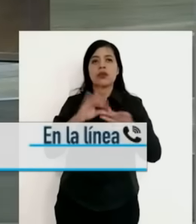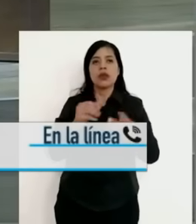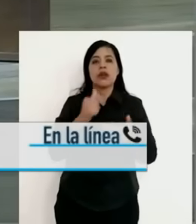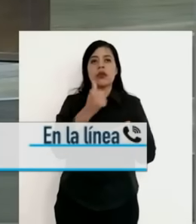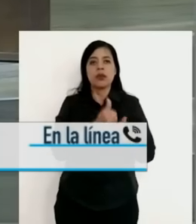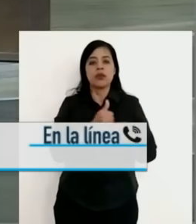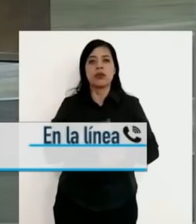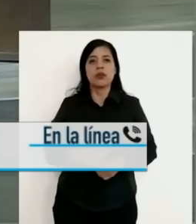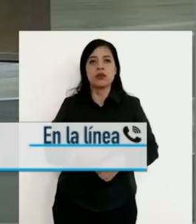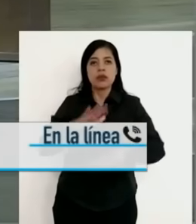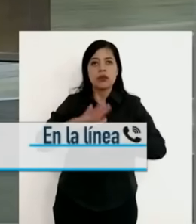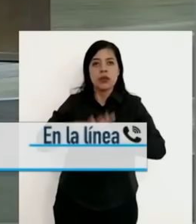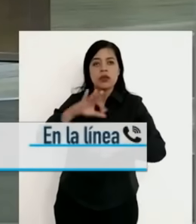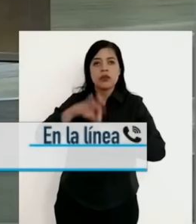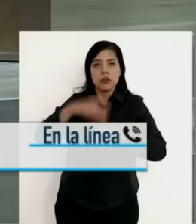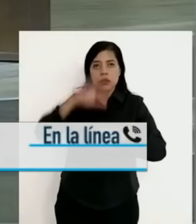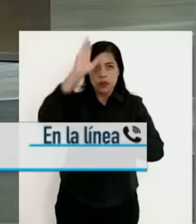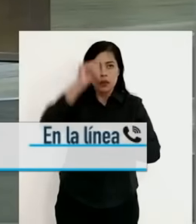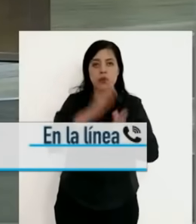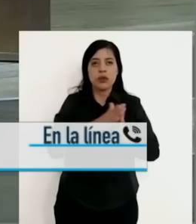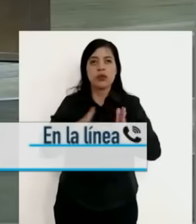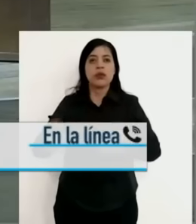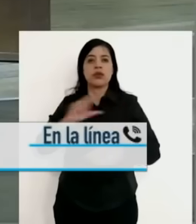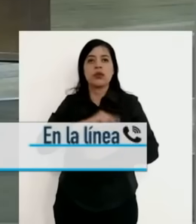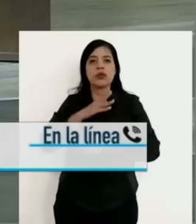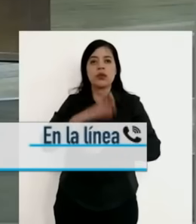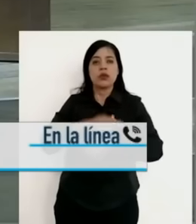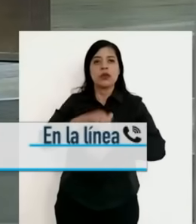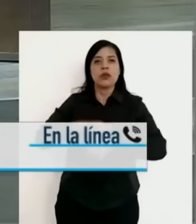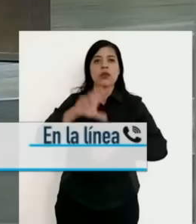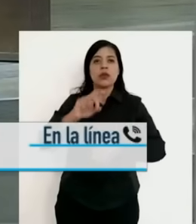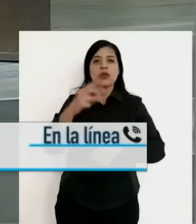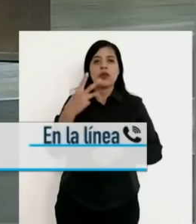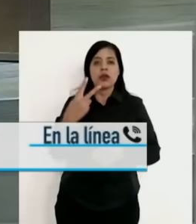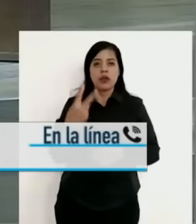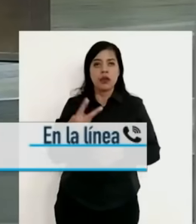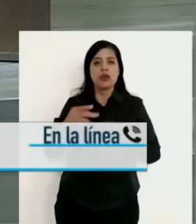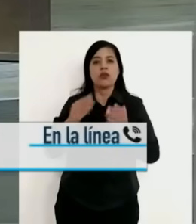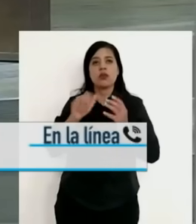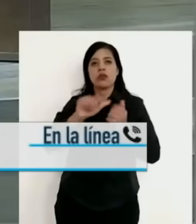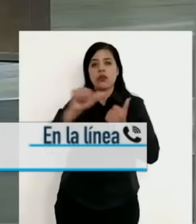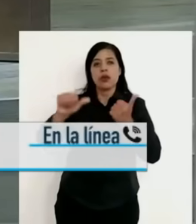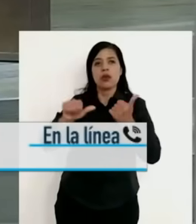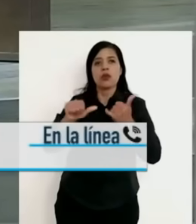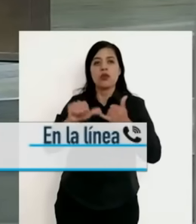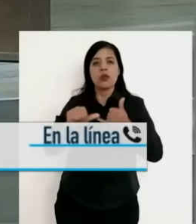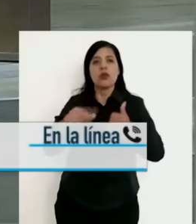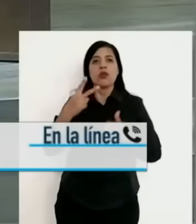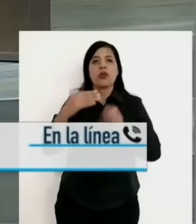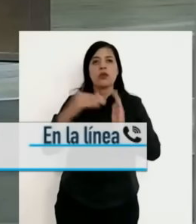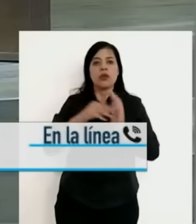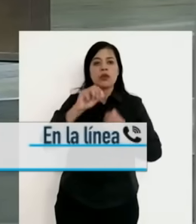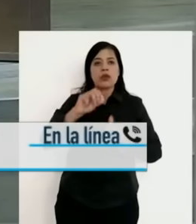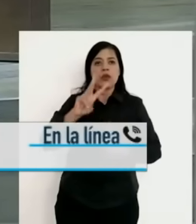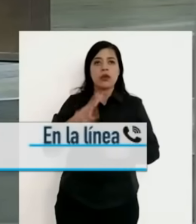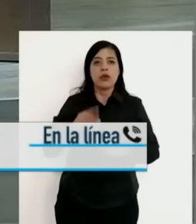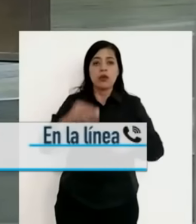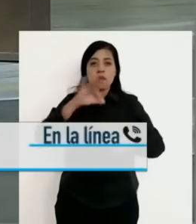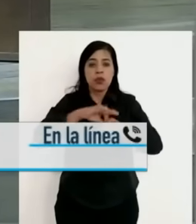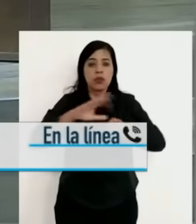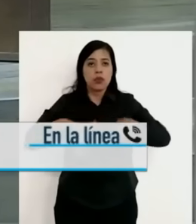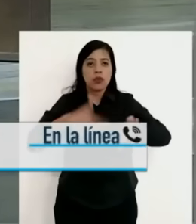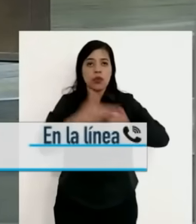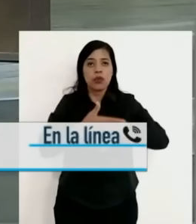corte, es una resolución política de quien no quiere que la coalición participe